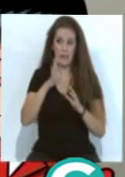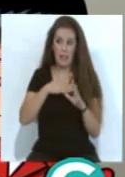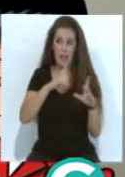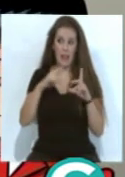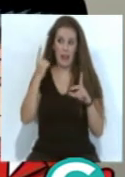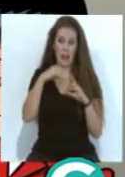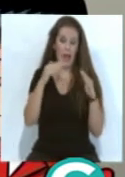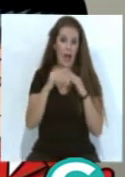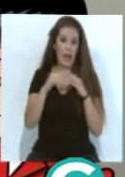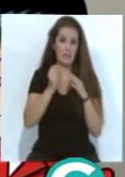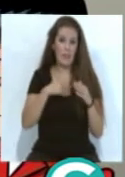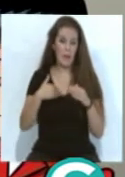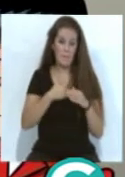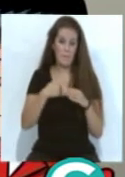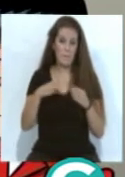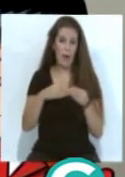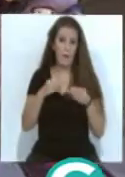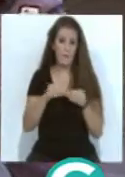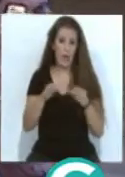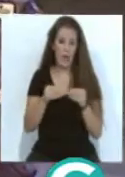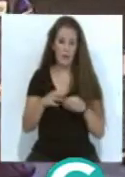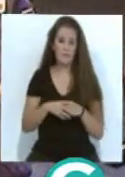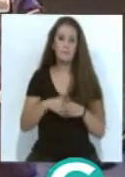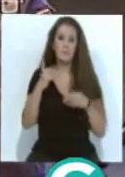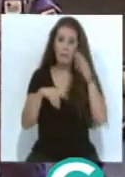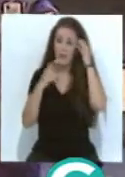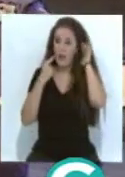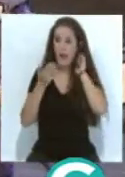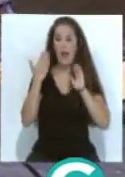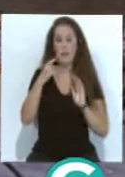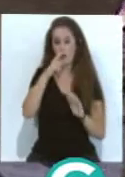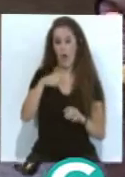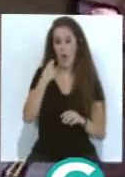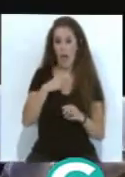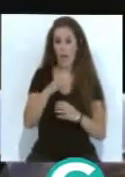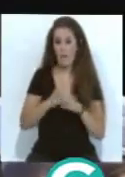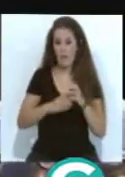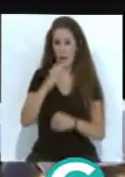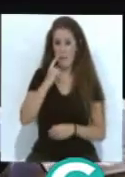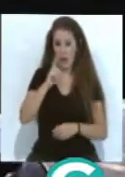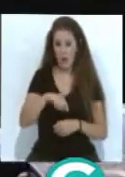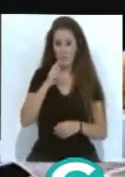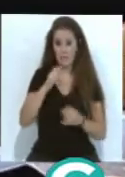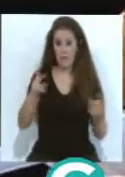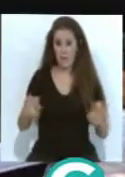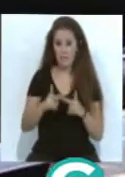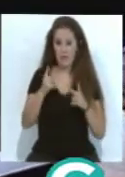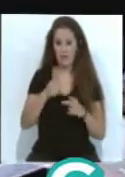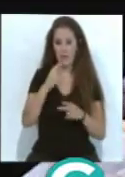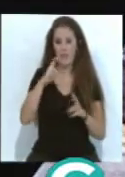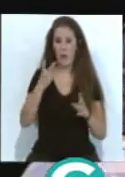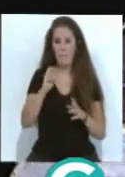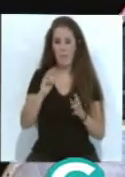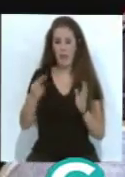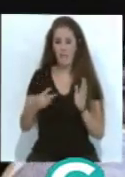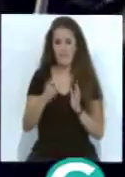Papel. La chirigota de Antonio Álvarez Bizcocho fue el pasado año Jarabe de Palo, semifinalista en su modalidad. En 2020 serán,